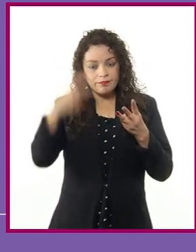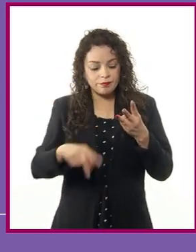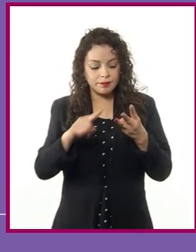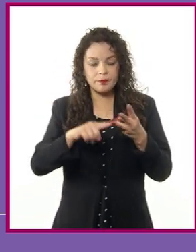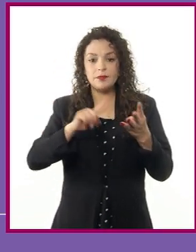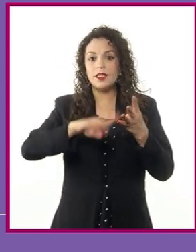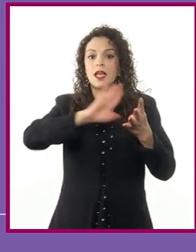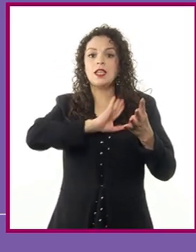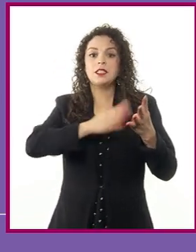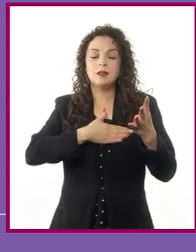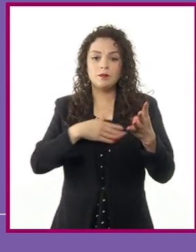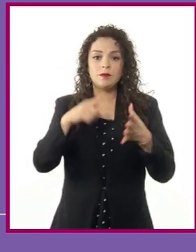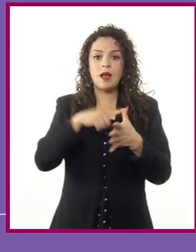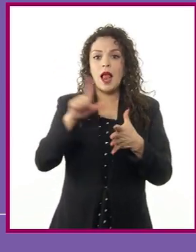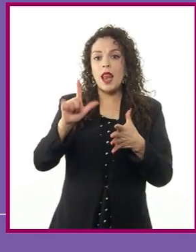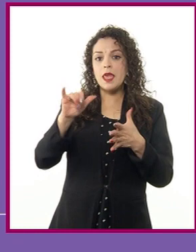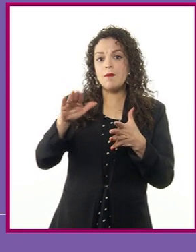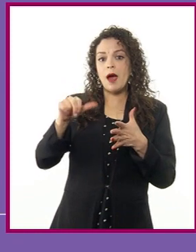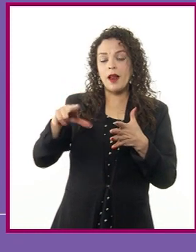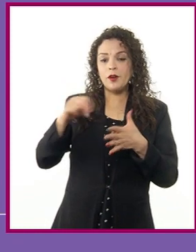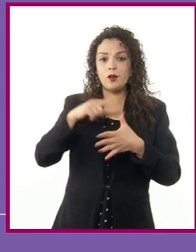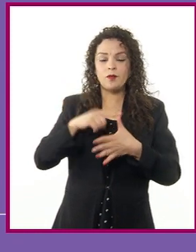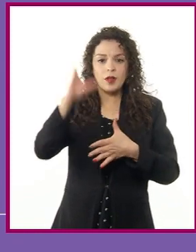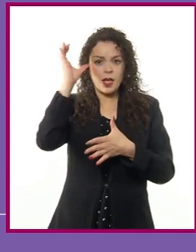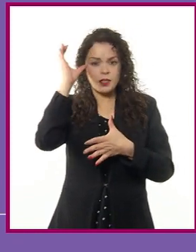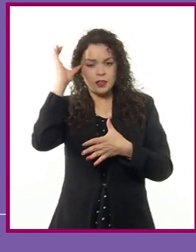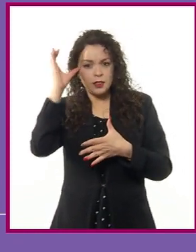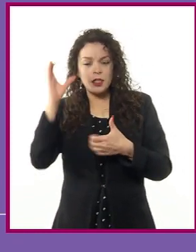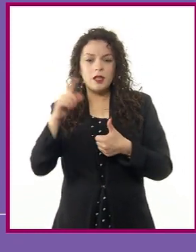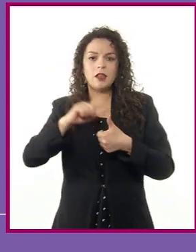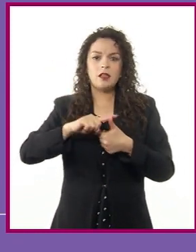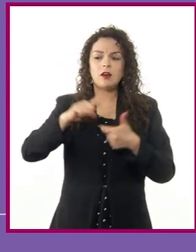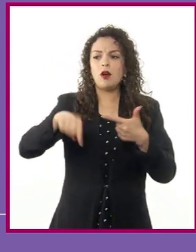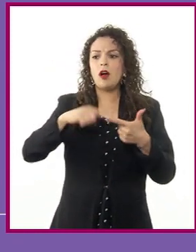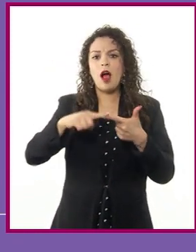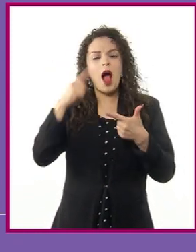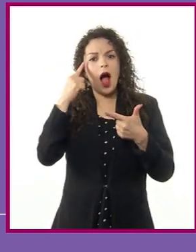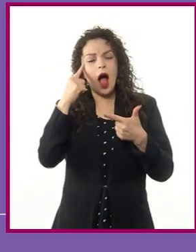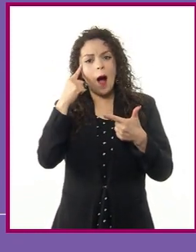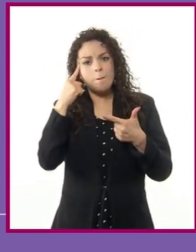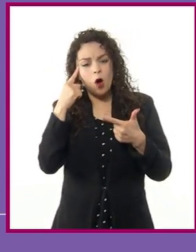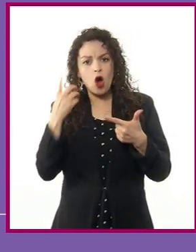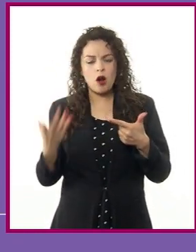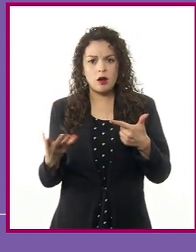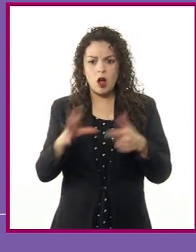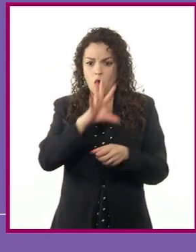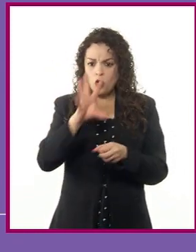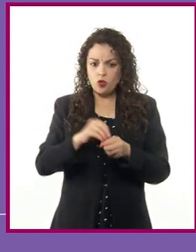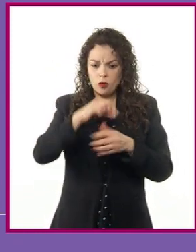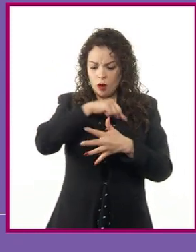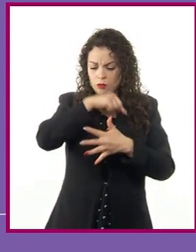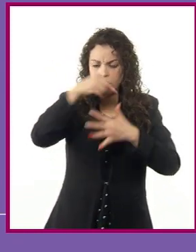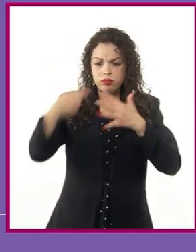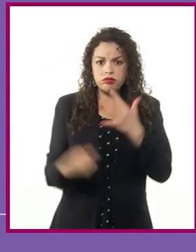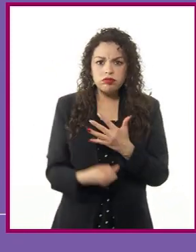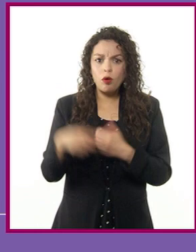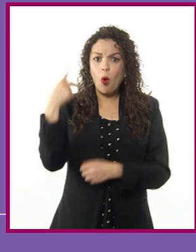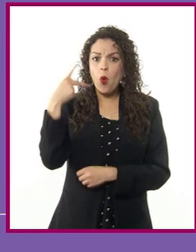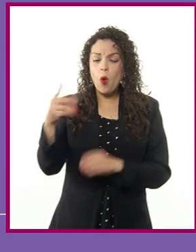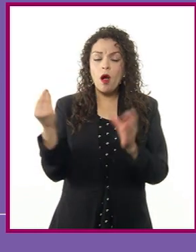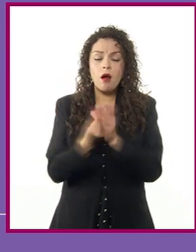españoles, libaneses, chinos o japoneses. Todos ellos practican elementos culturales